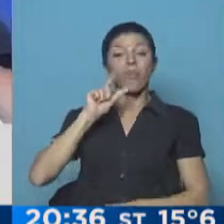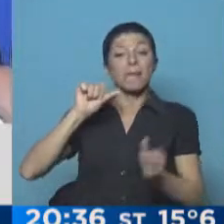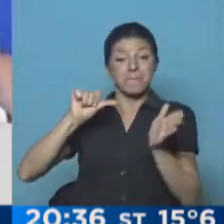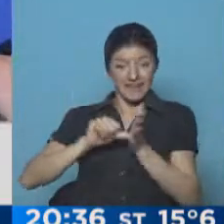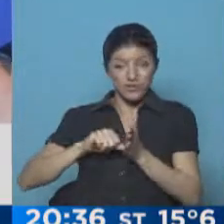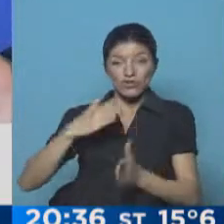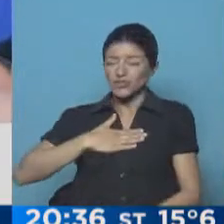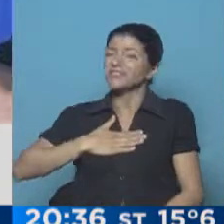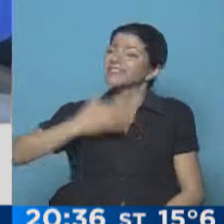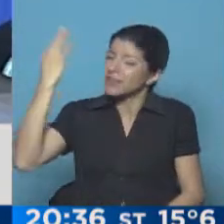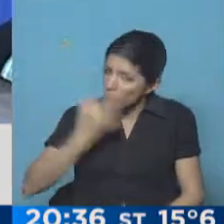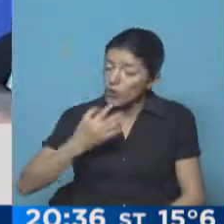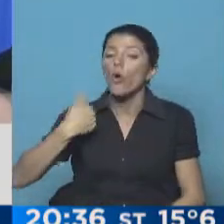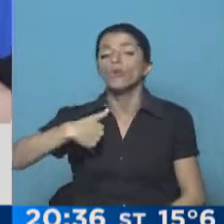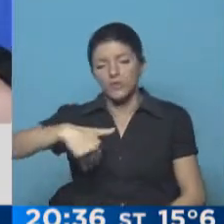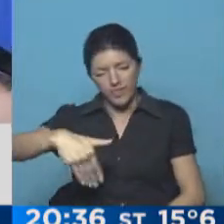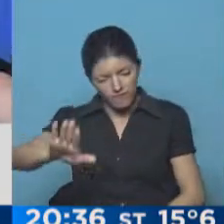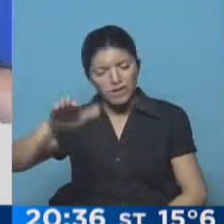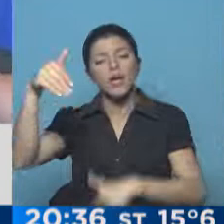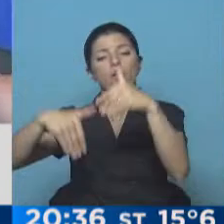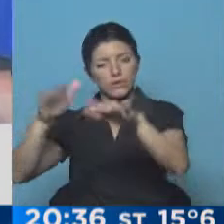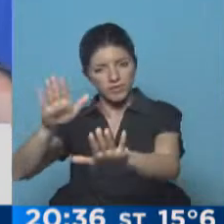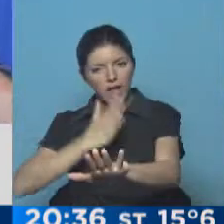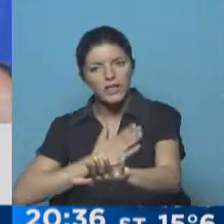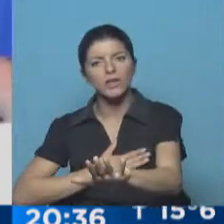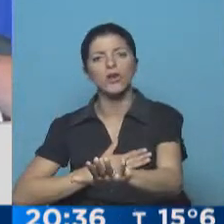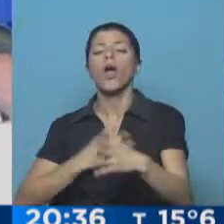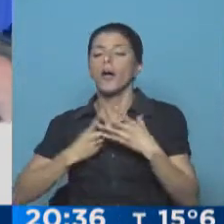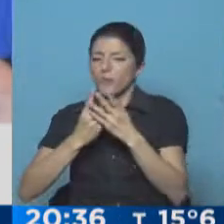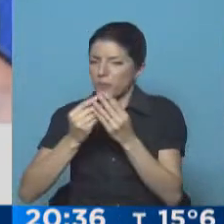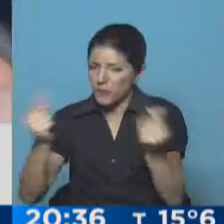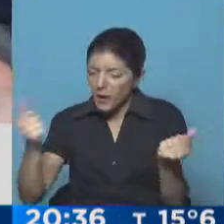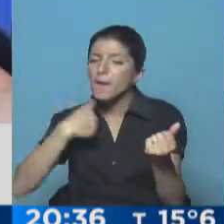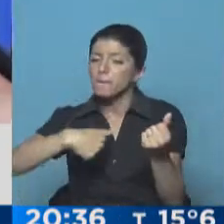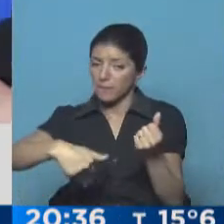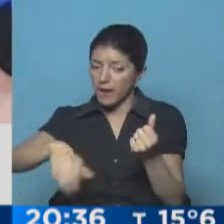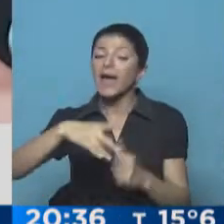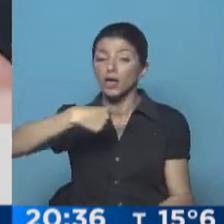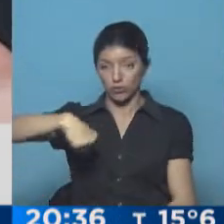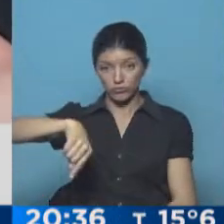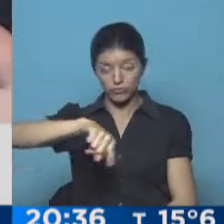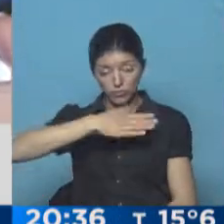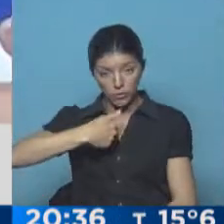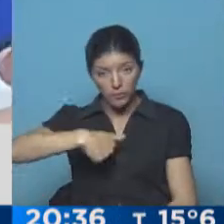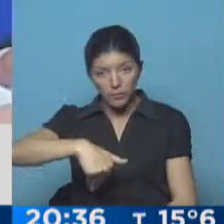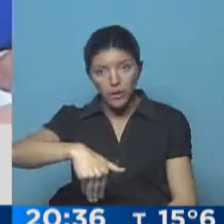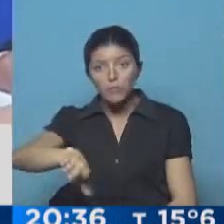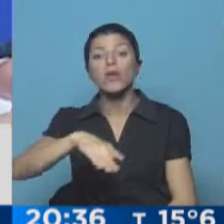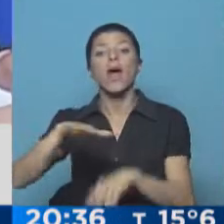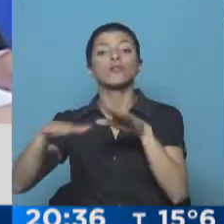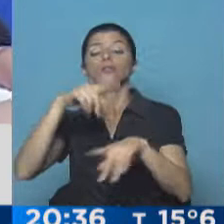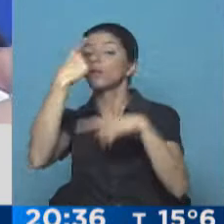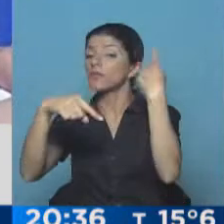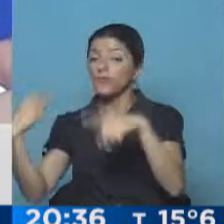aseguro, que vayan a votar con mucha esperanza, con entusiasmo, que vamos a ir resolviendo las